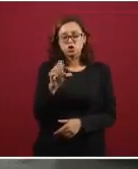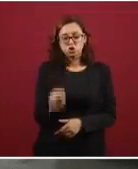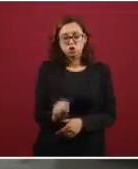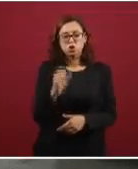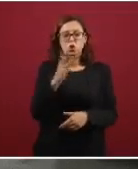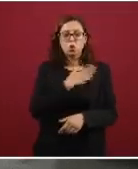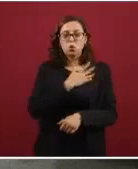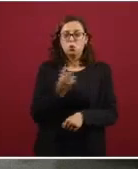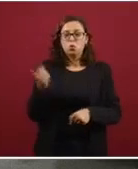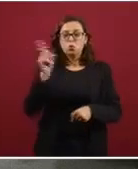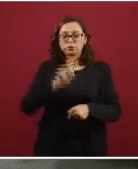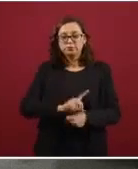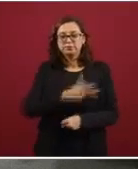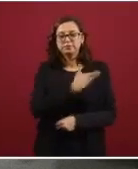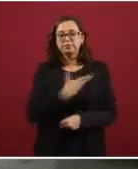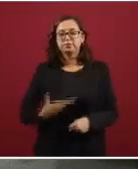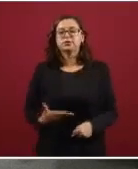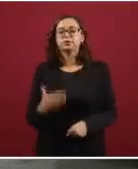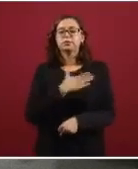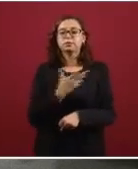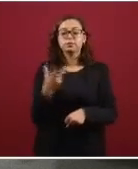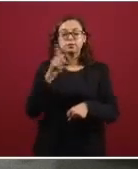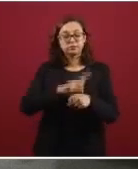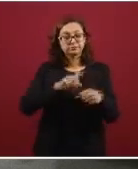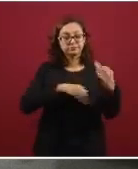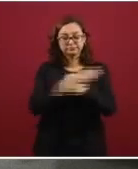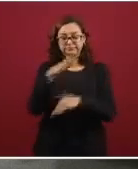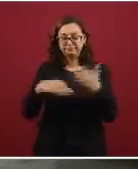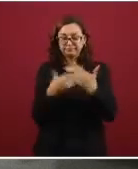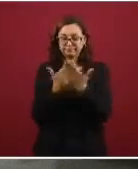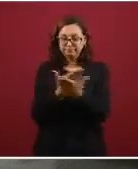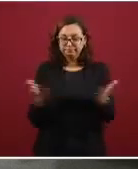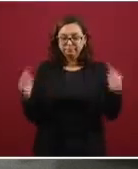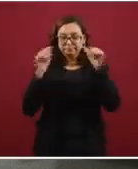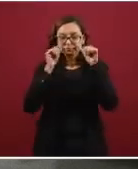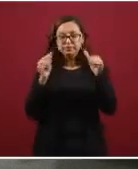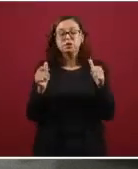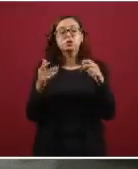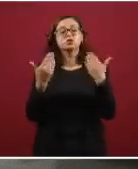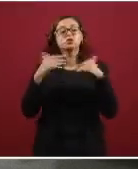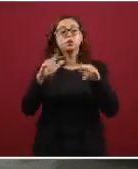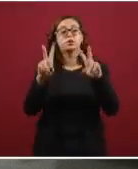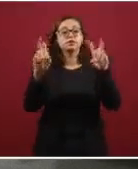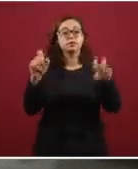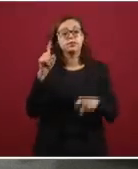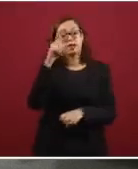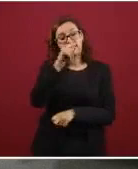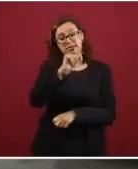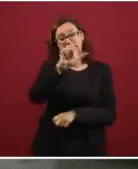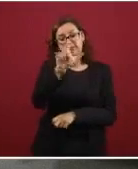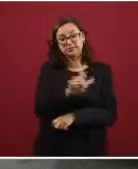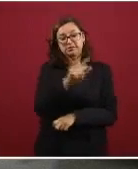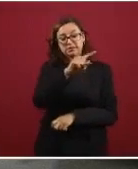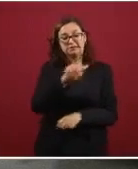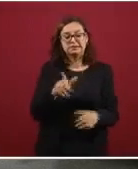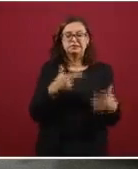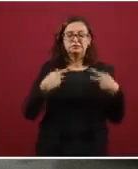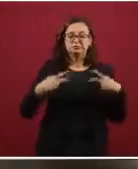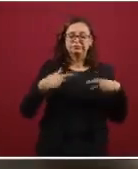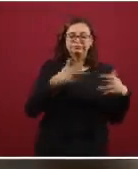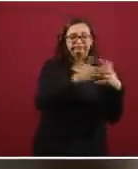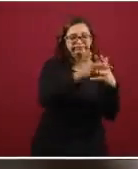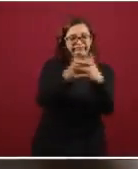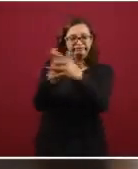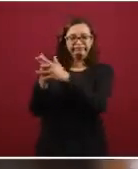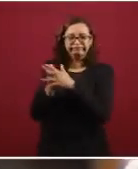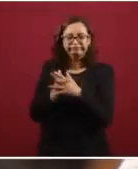nos ven y nos escuchan. En torno a esta masacre de Texas y esta reunión que usted está